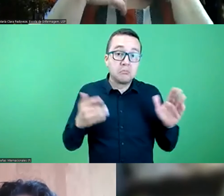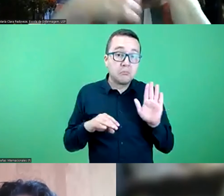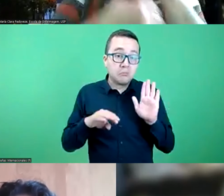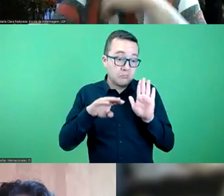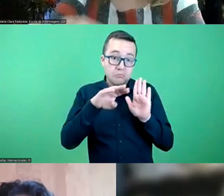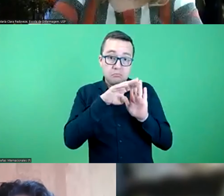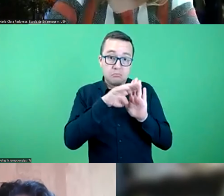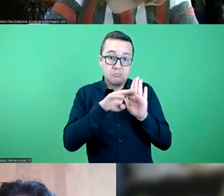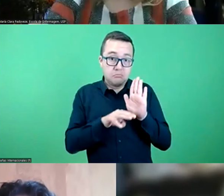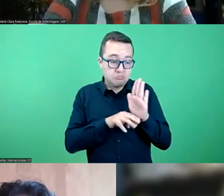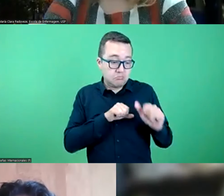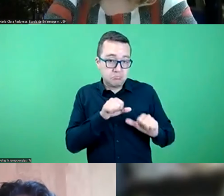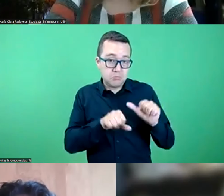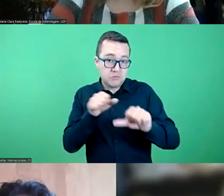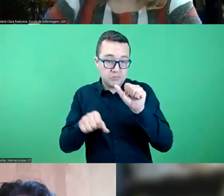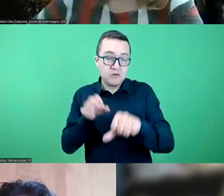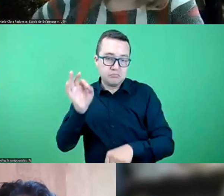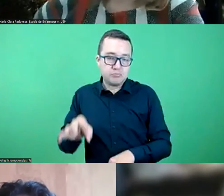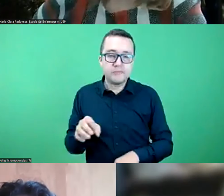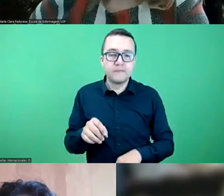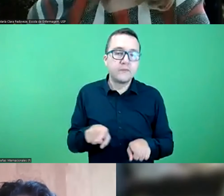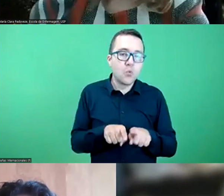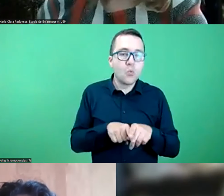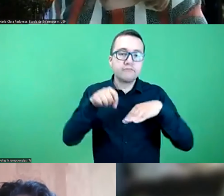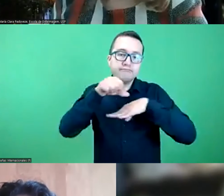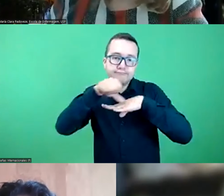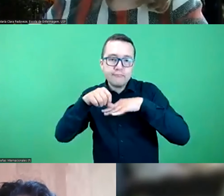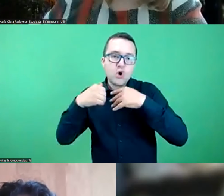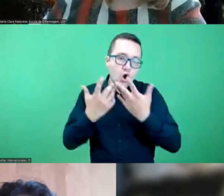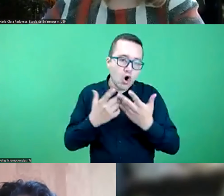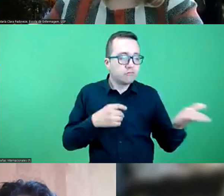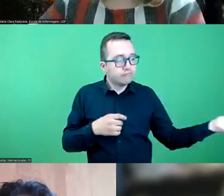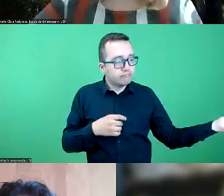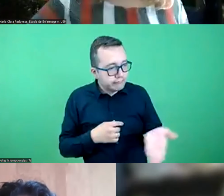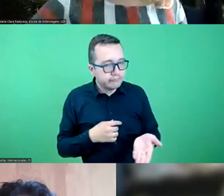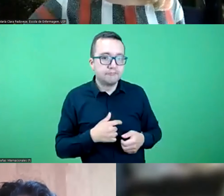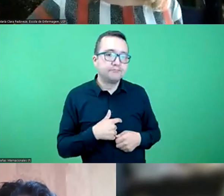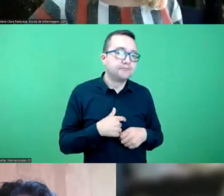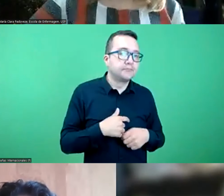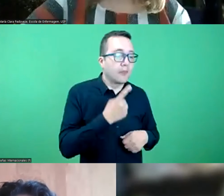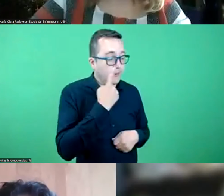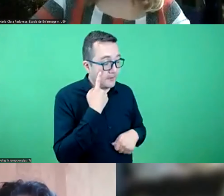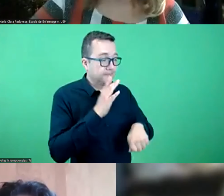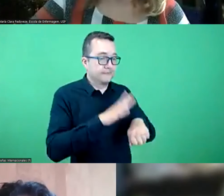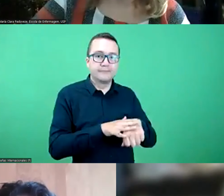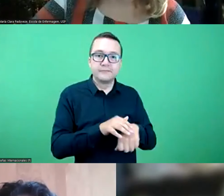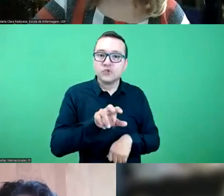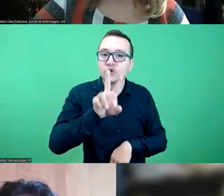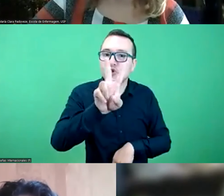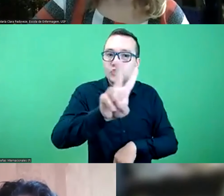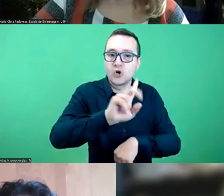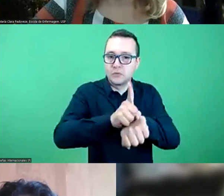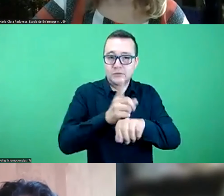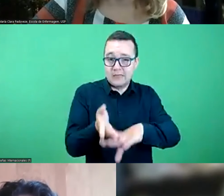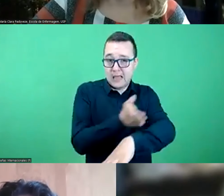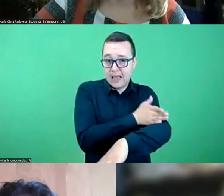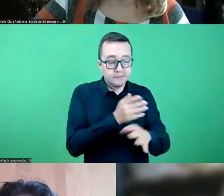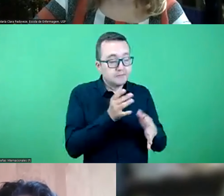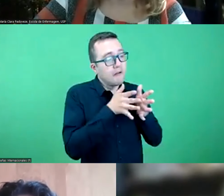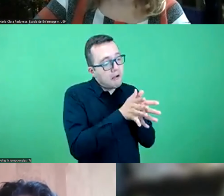de informar al paciente, porque fue incluido dentro de una guía muy prolijamente diseñada en un